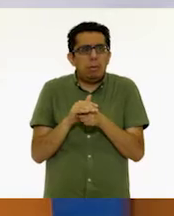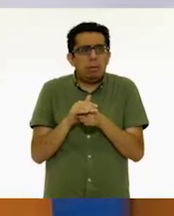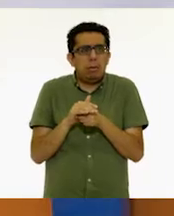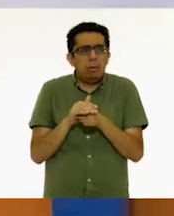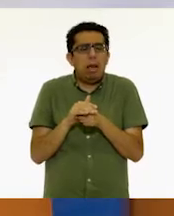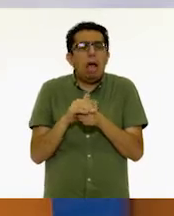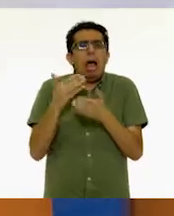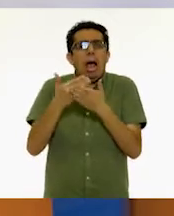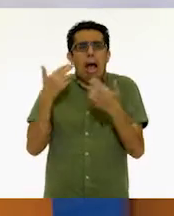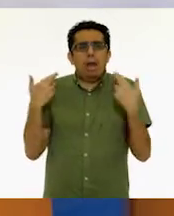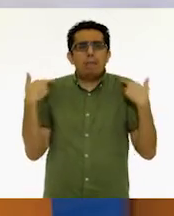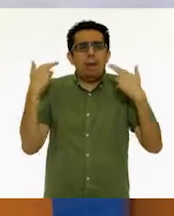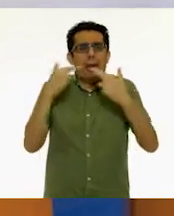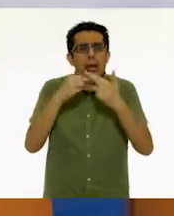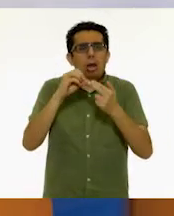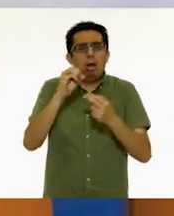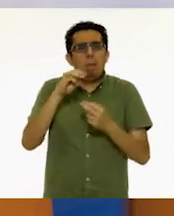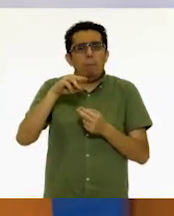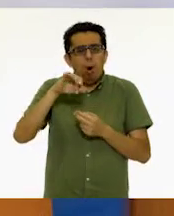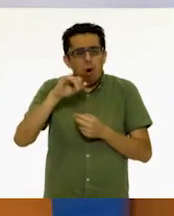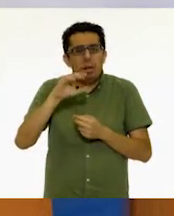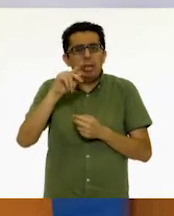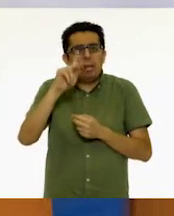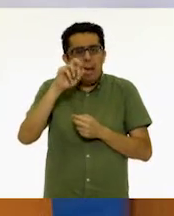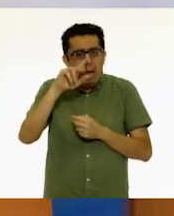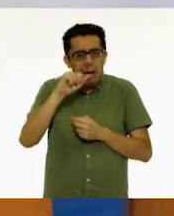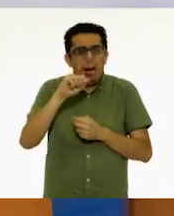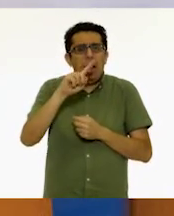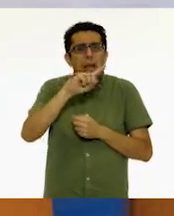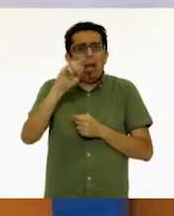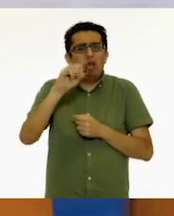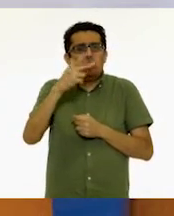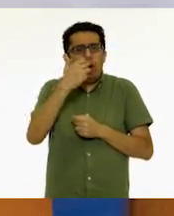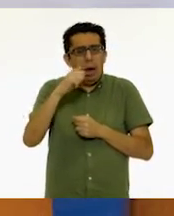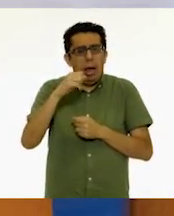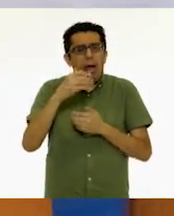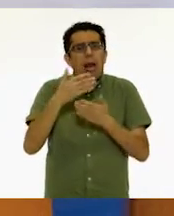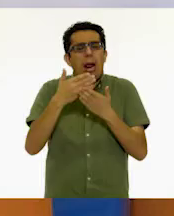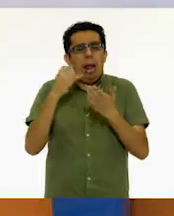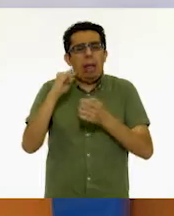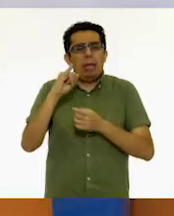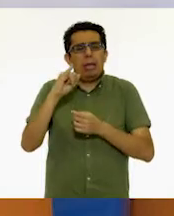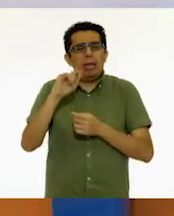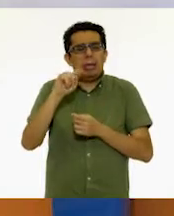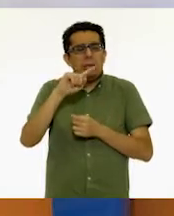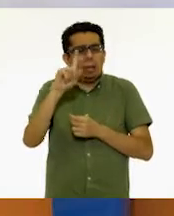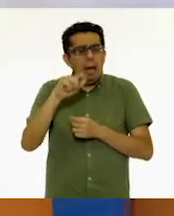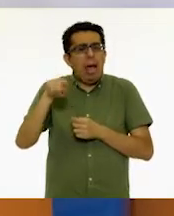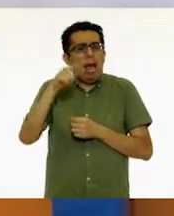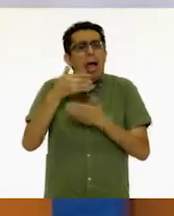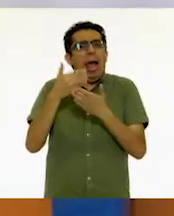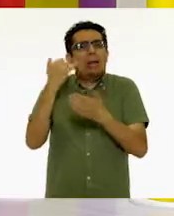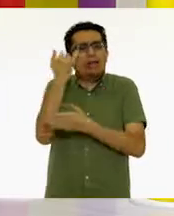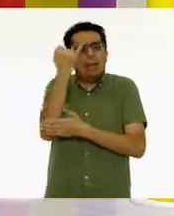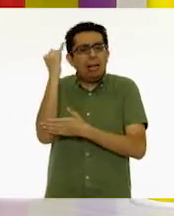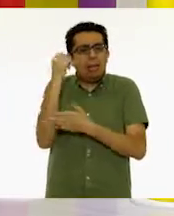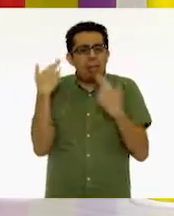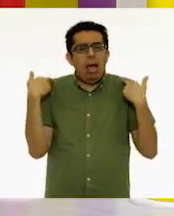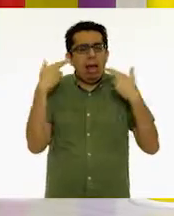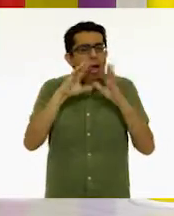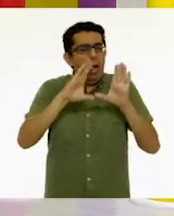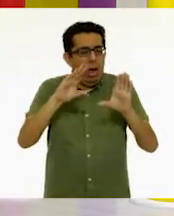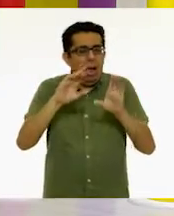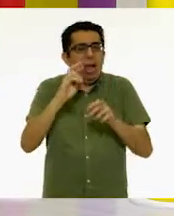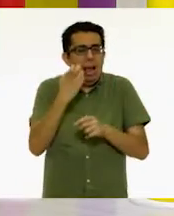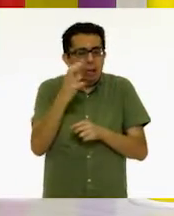Moni, Carla, Sohar, Itza en las clases pasadas de preescolar? Me parece una gran idea.